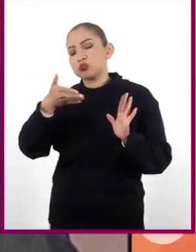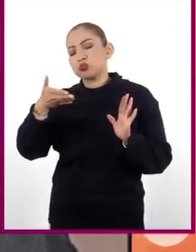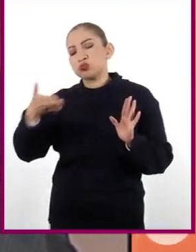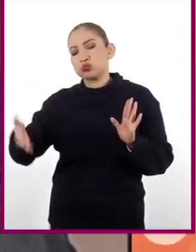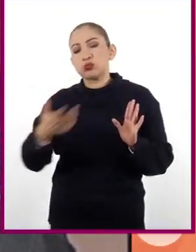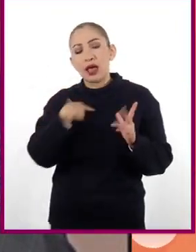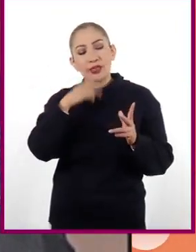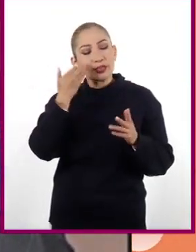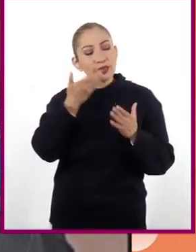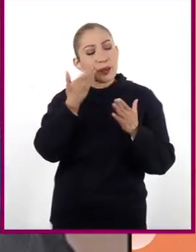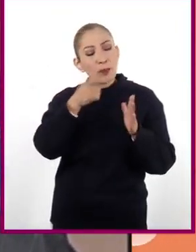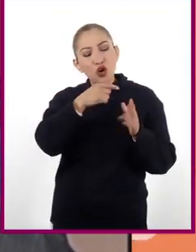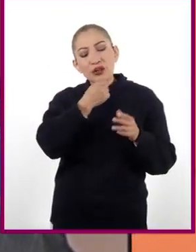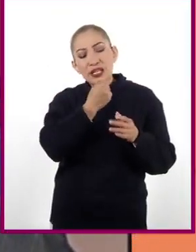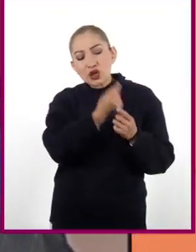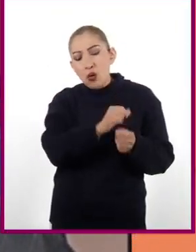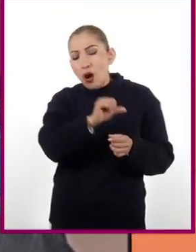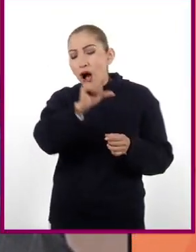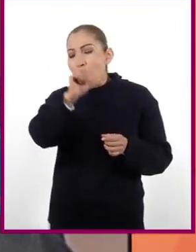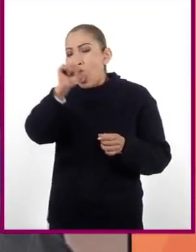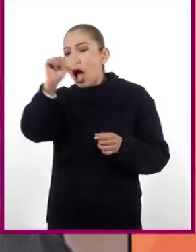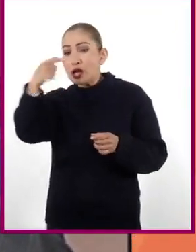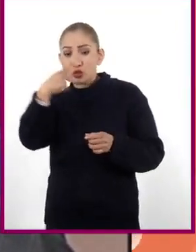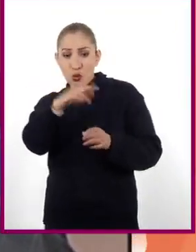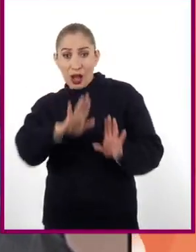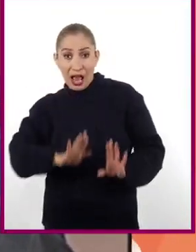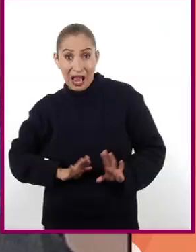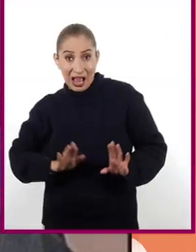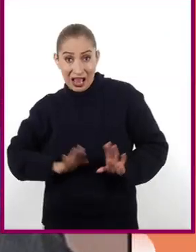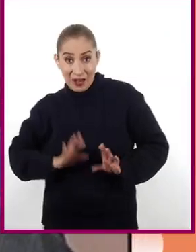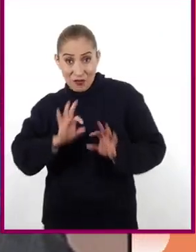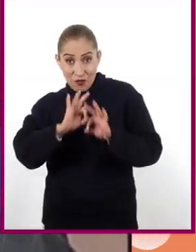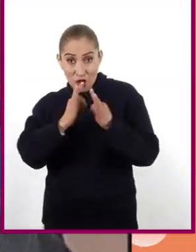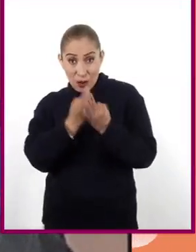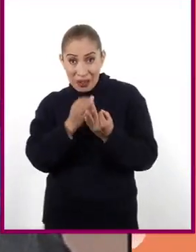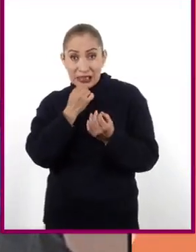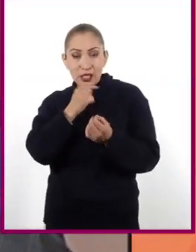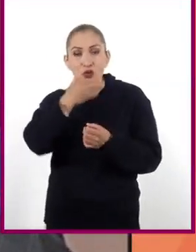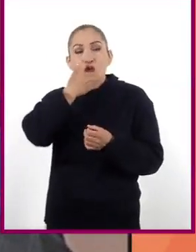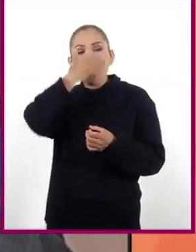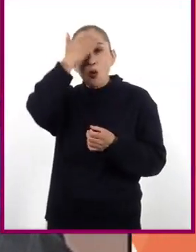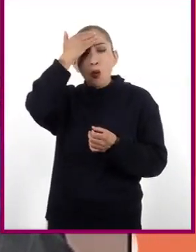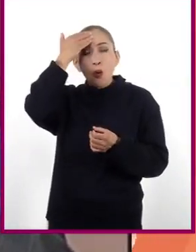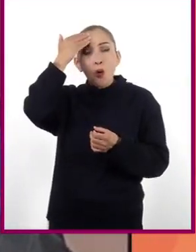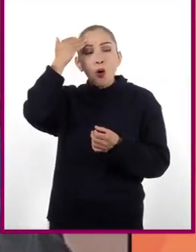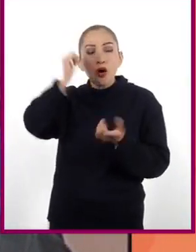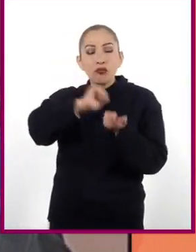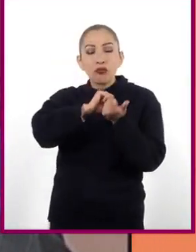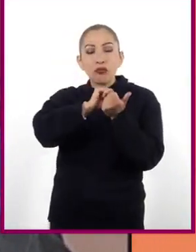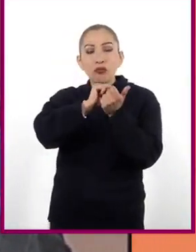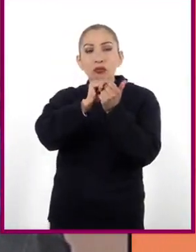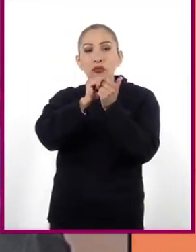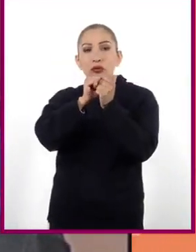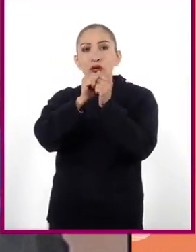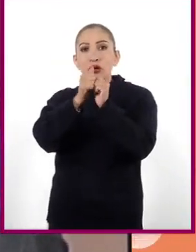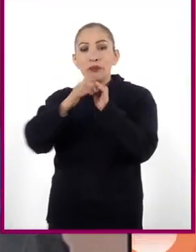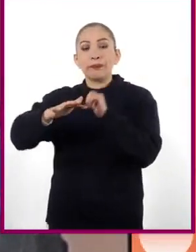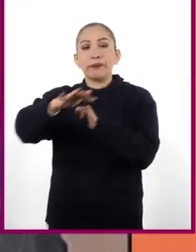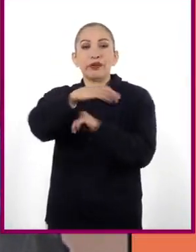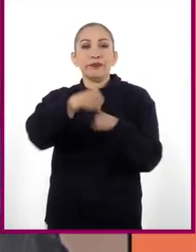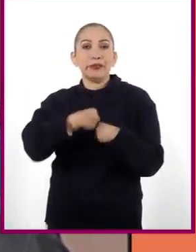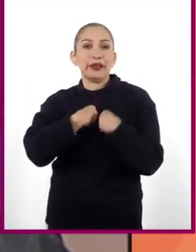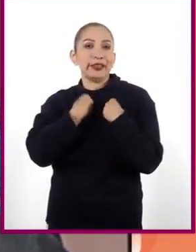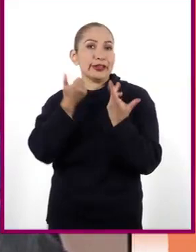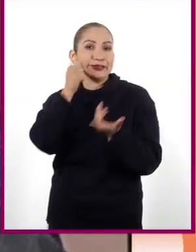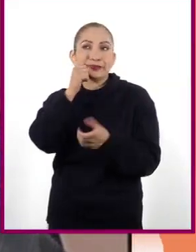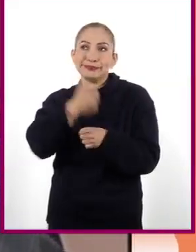un periodo a otro podemos ver que el carácter de este niño, que era inocente, se transforma debido a las circunstancias que